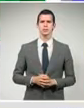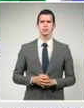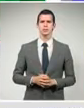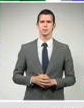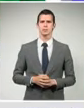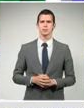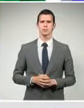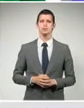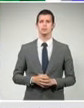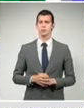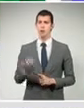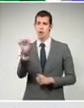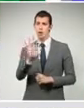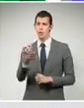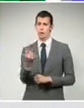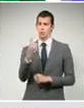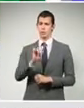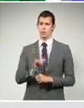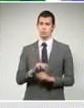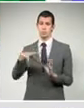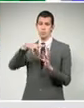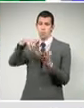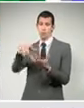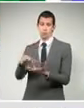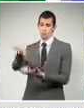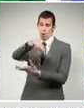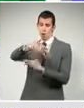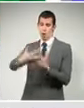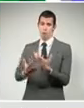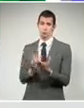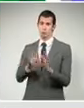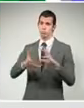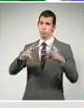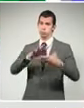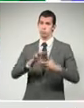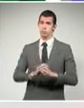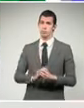y 29 territorios pues,